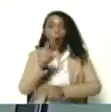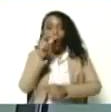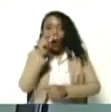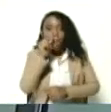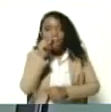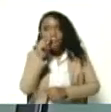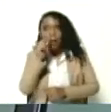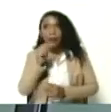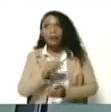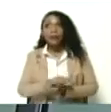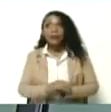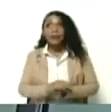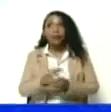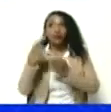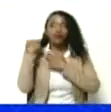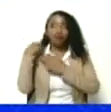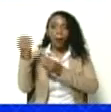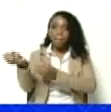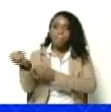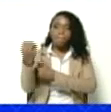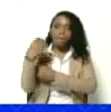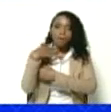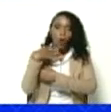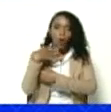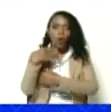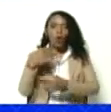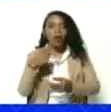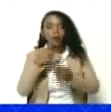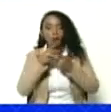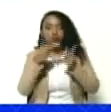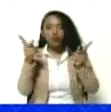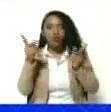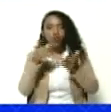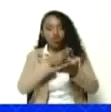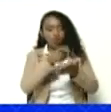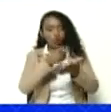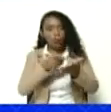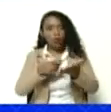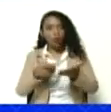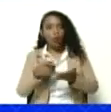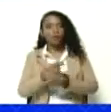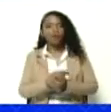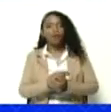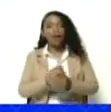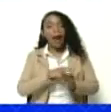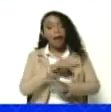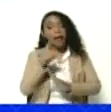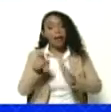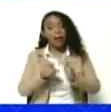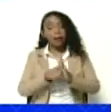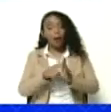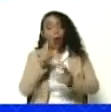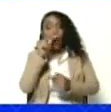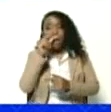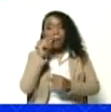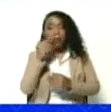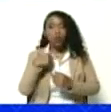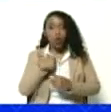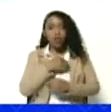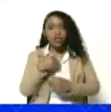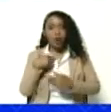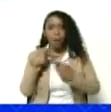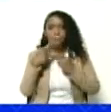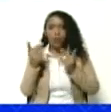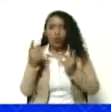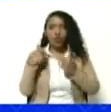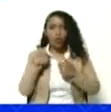Calzadilla, me envió estos documentos. Yo quiero publicar estos documentos, señor general Jorge Márquez. Aquí